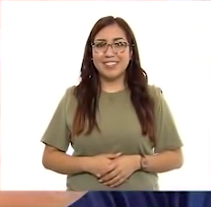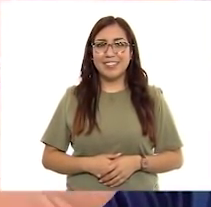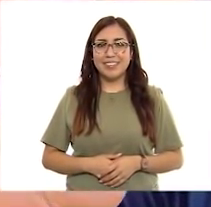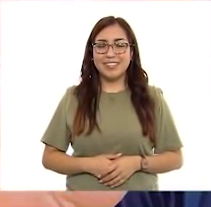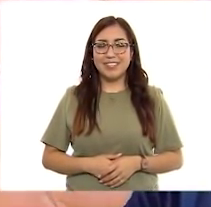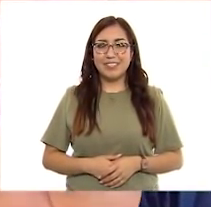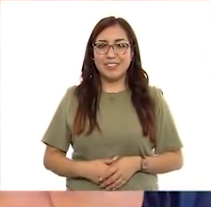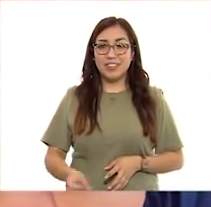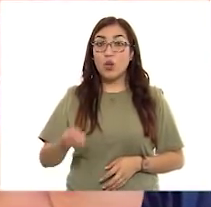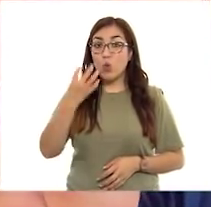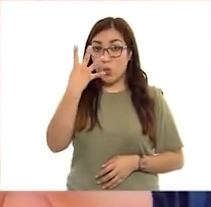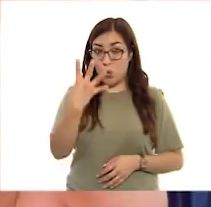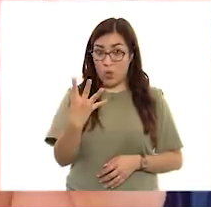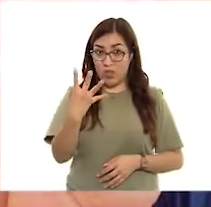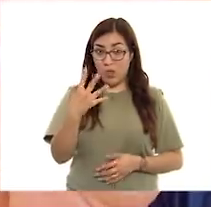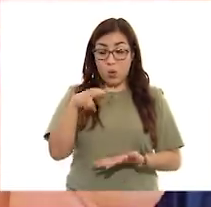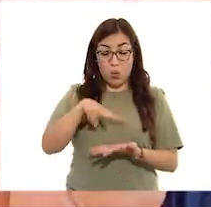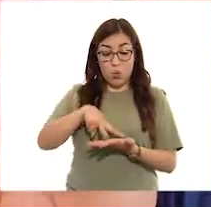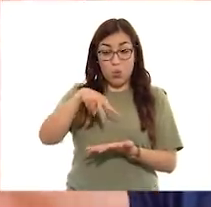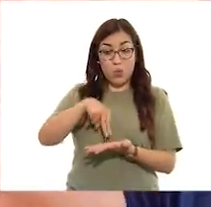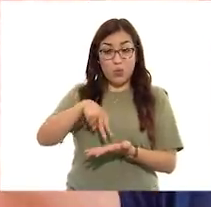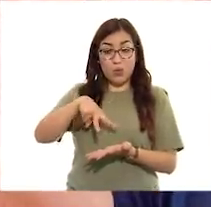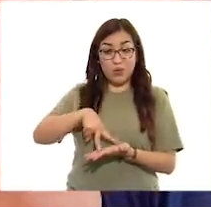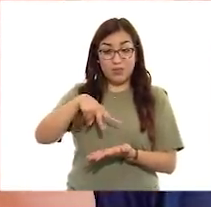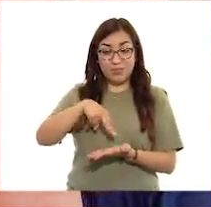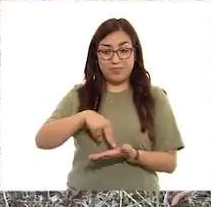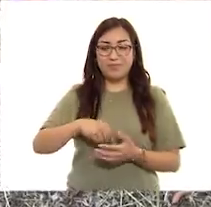Cuatro, abrir y cerrar piernas.